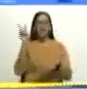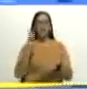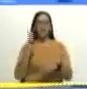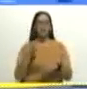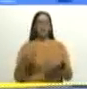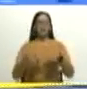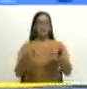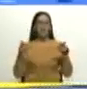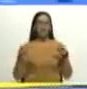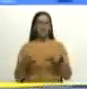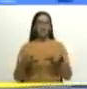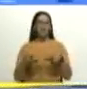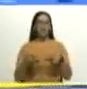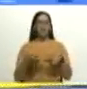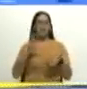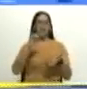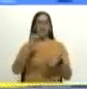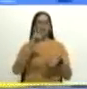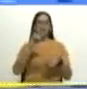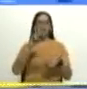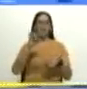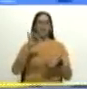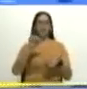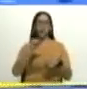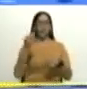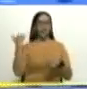ese periodo cadivesco.